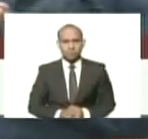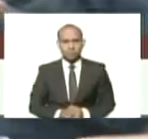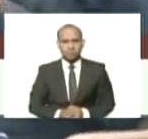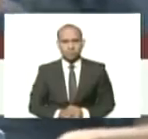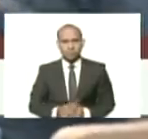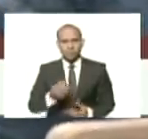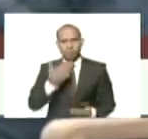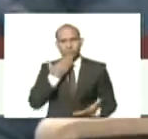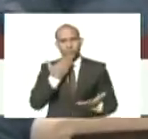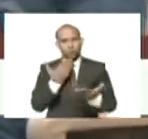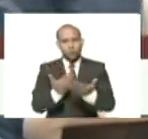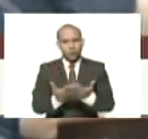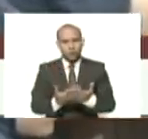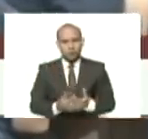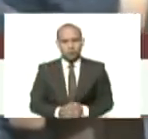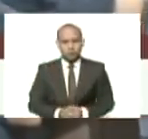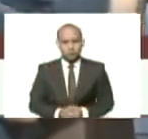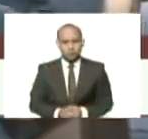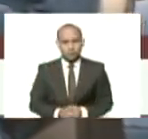Gracias,